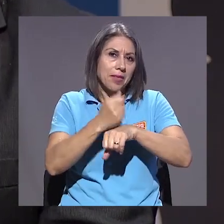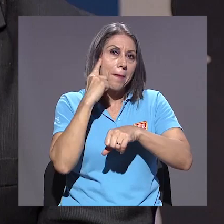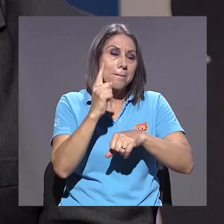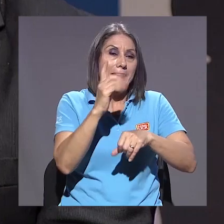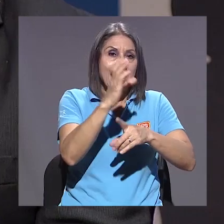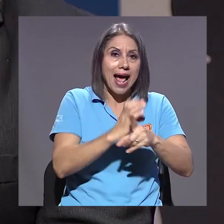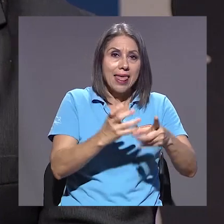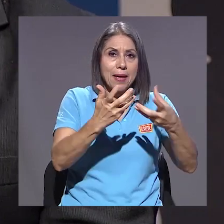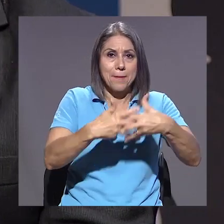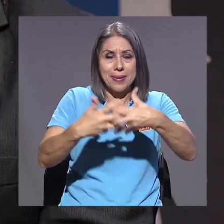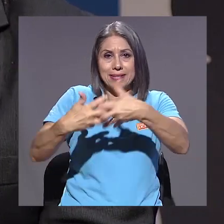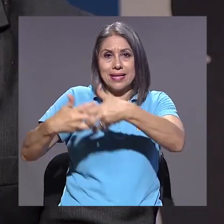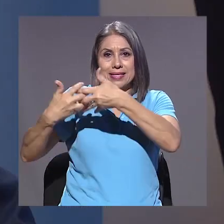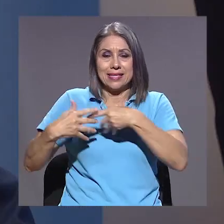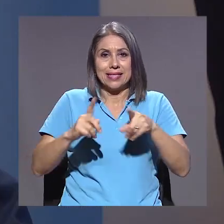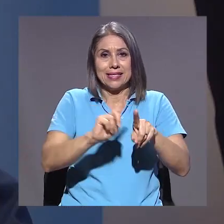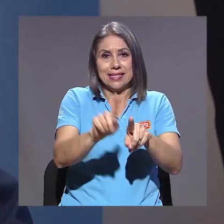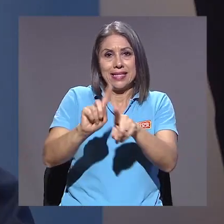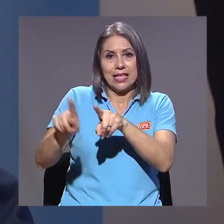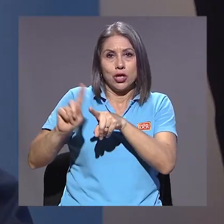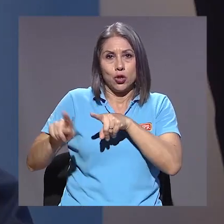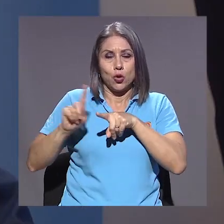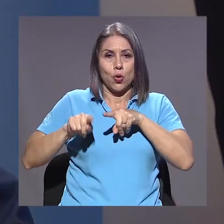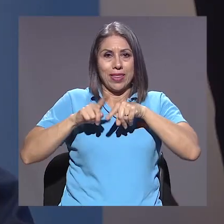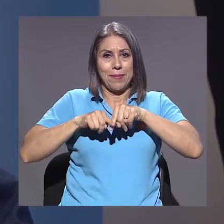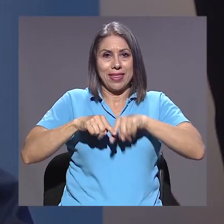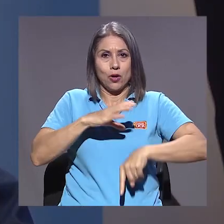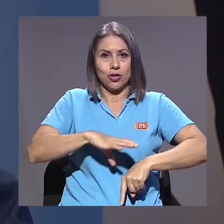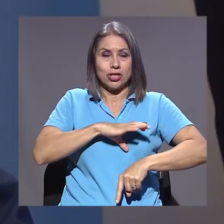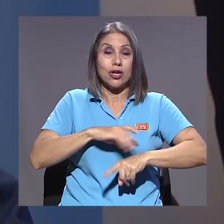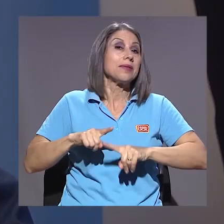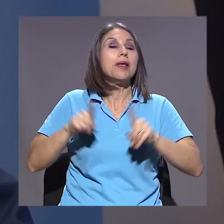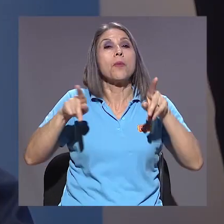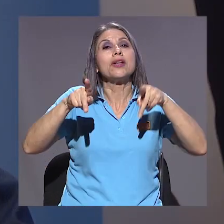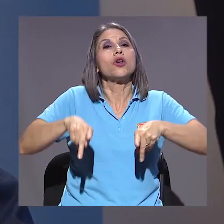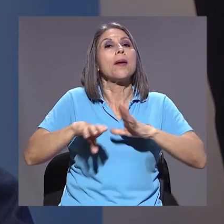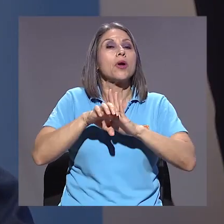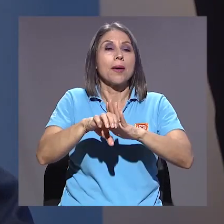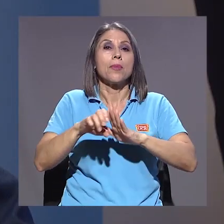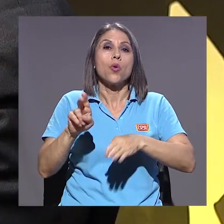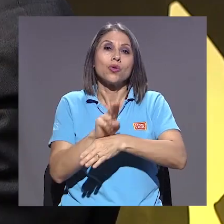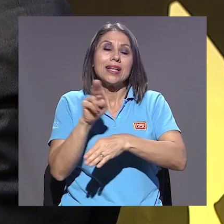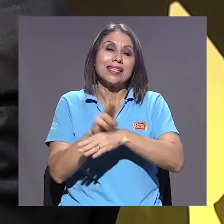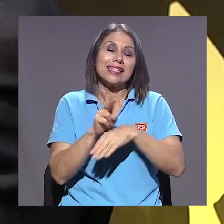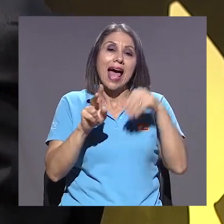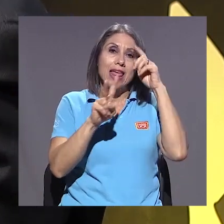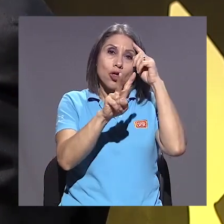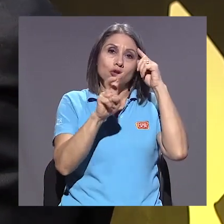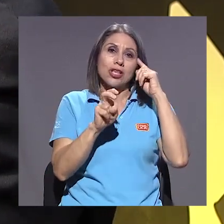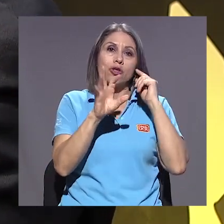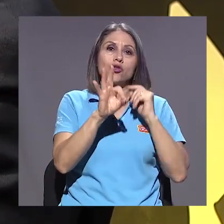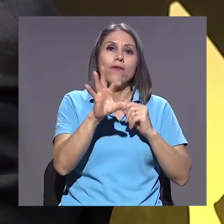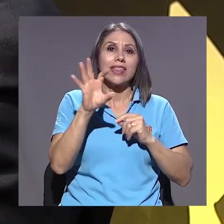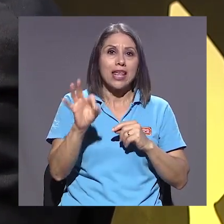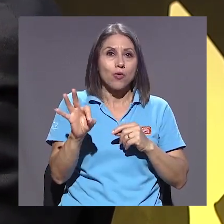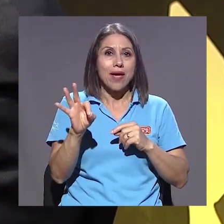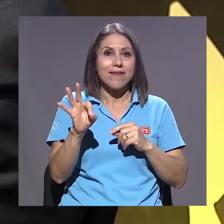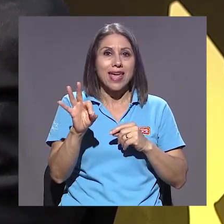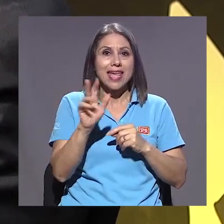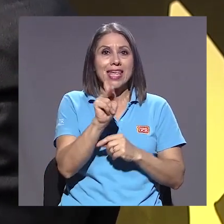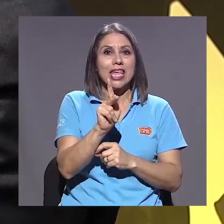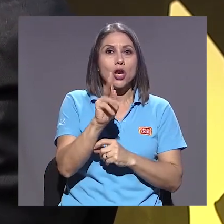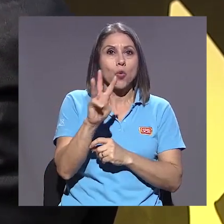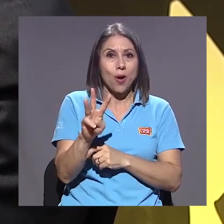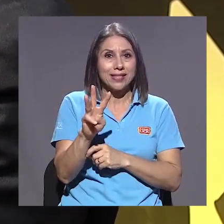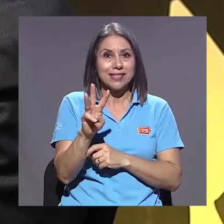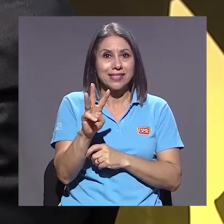de acuerdo a ciertas condiciones que tienen. Si pasa de 299 a 300, que pague por los 300, de tal manera